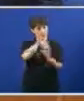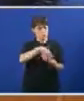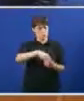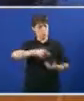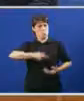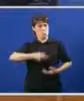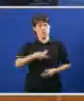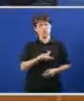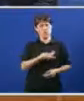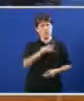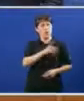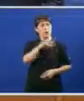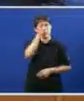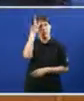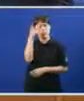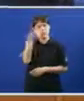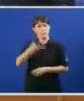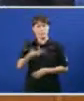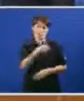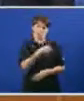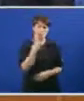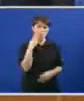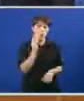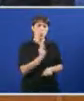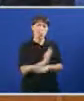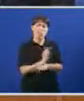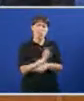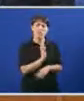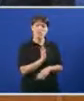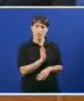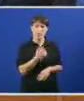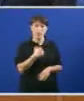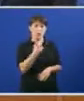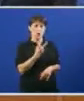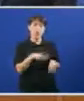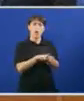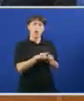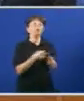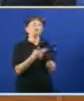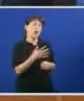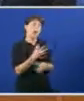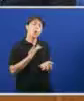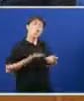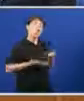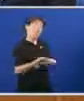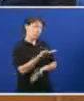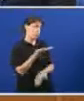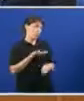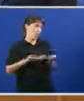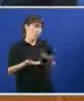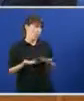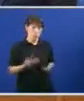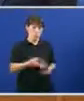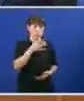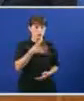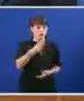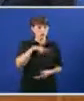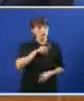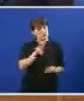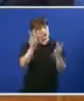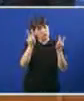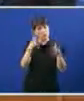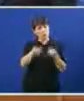Madrid, debería de ser un pouco máis prudente. Yo digo dende a colaboración máxima que pretendo, porque o do que estamos a falar